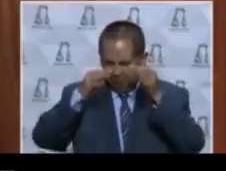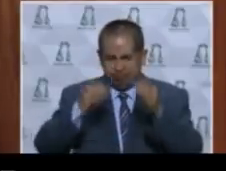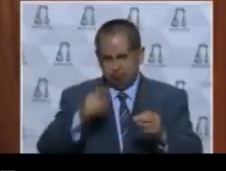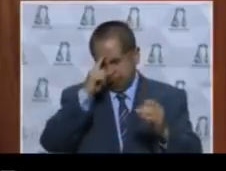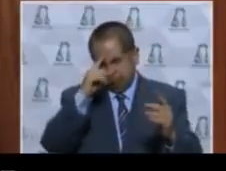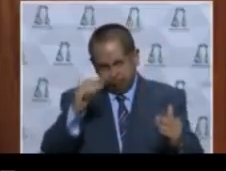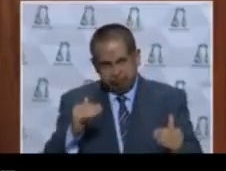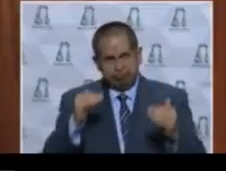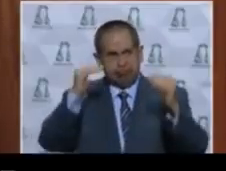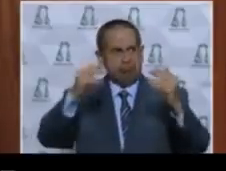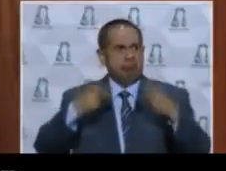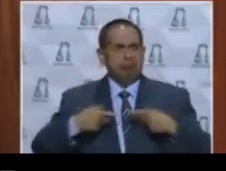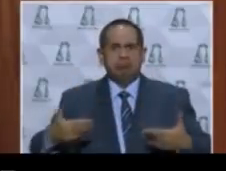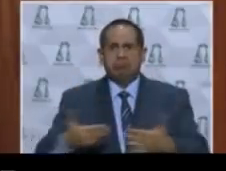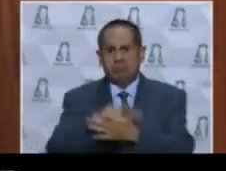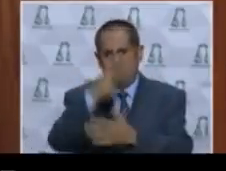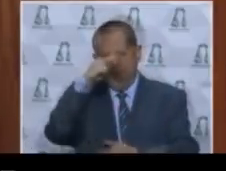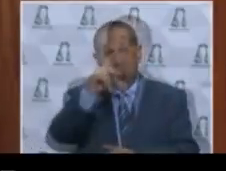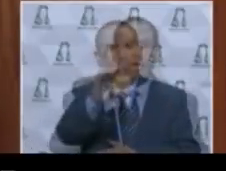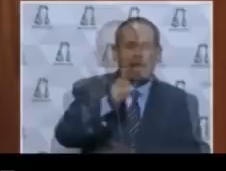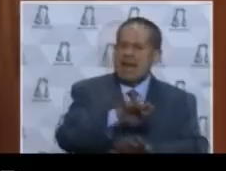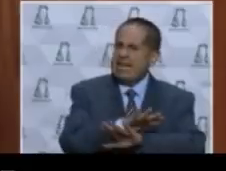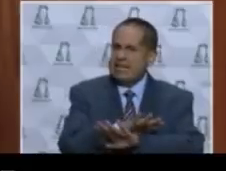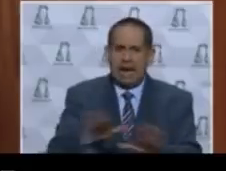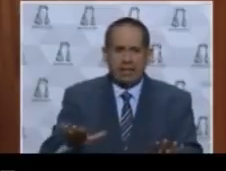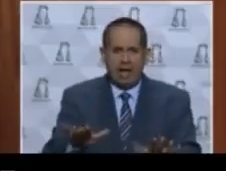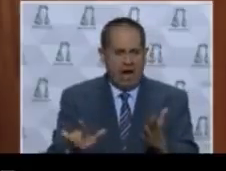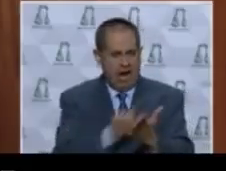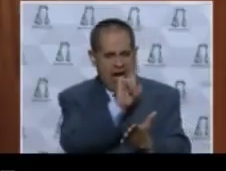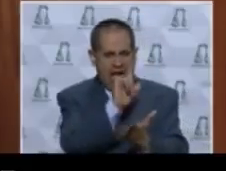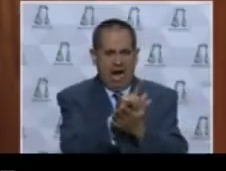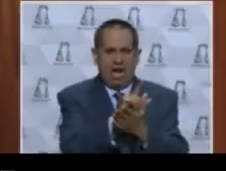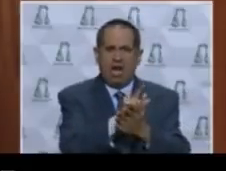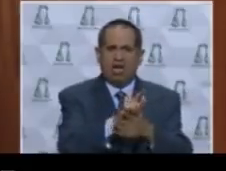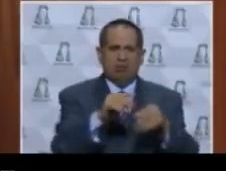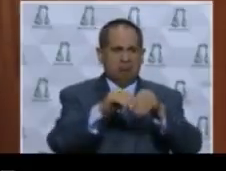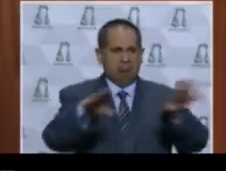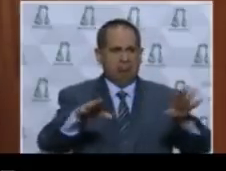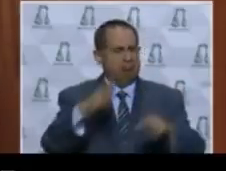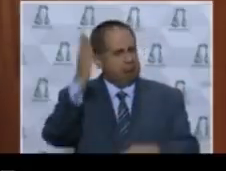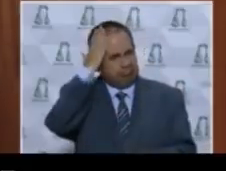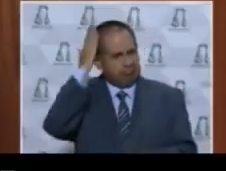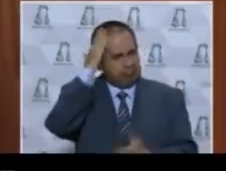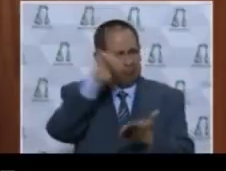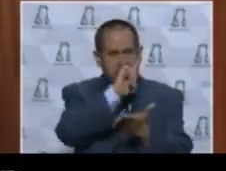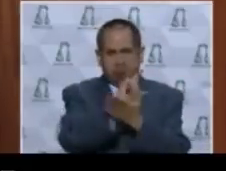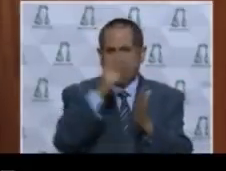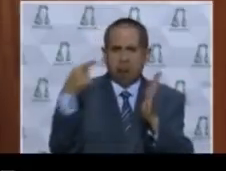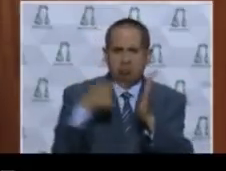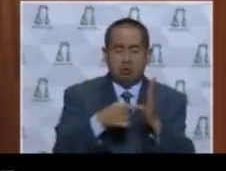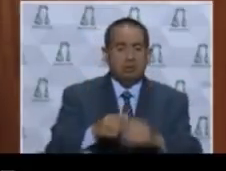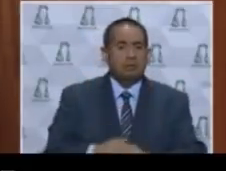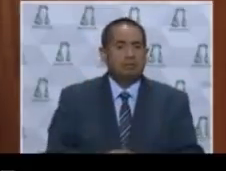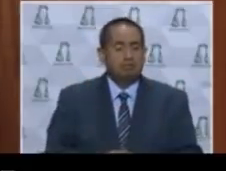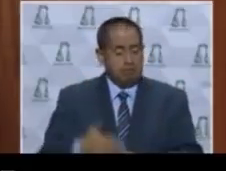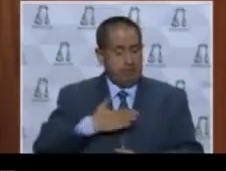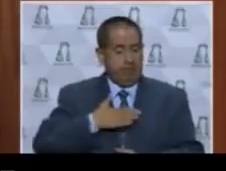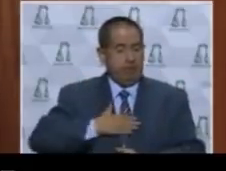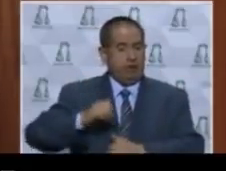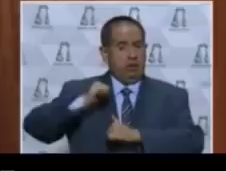los mexicanos en lo que a mí corresponde en mi carácter de